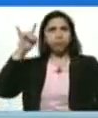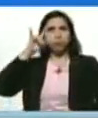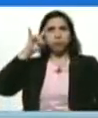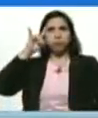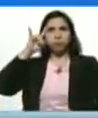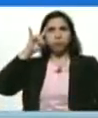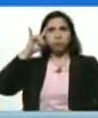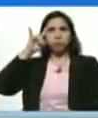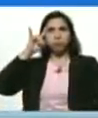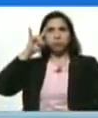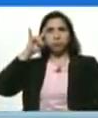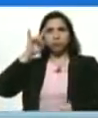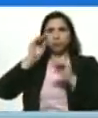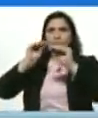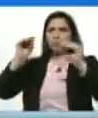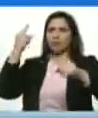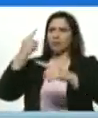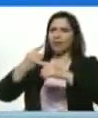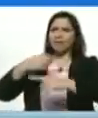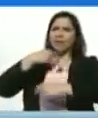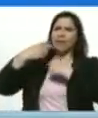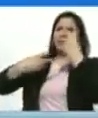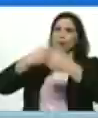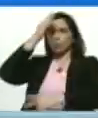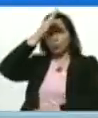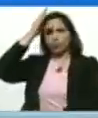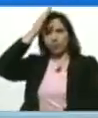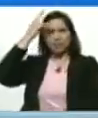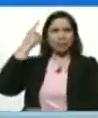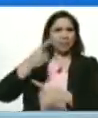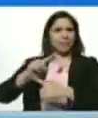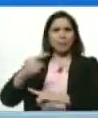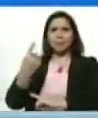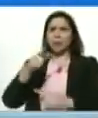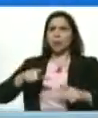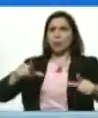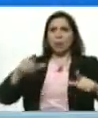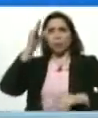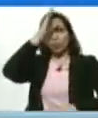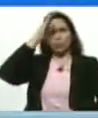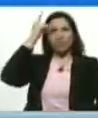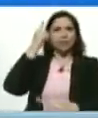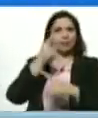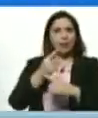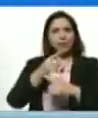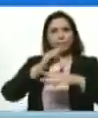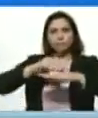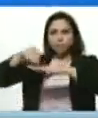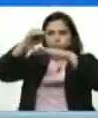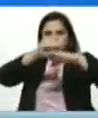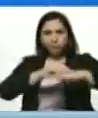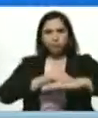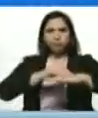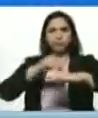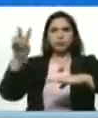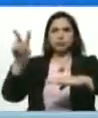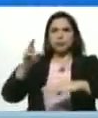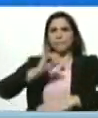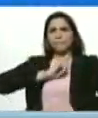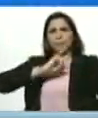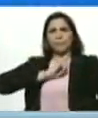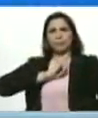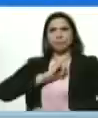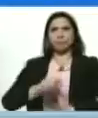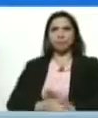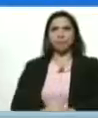por eso llamo que hay que elevar la conciencia en primer lugar la consciencia venezolanista